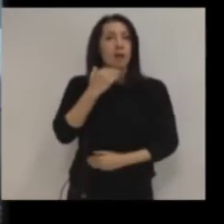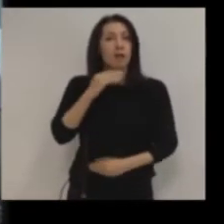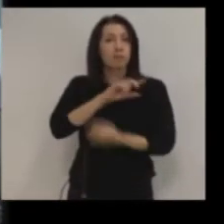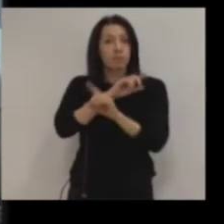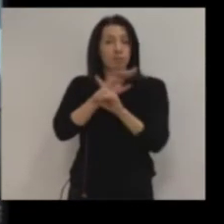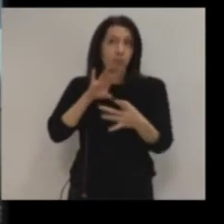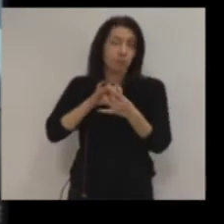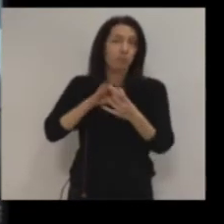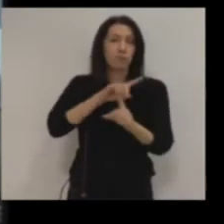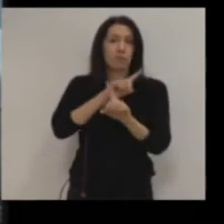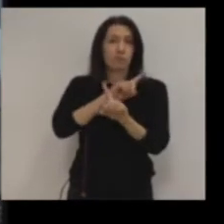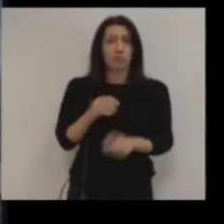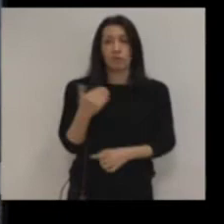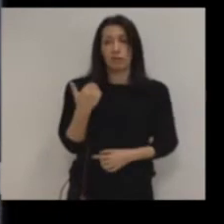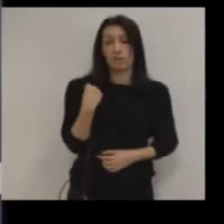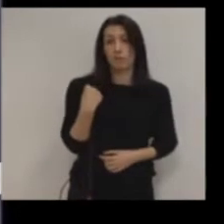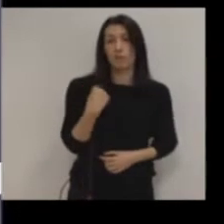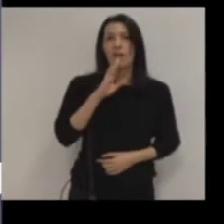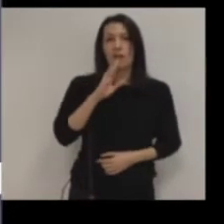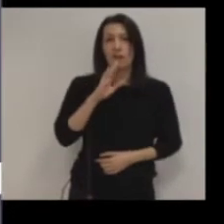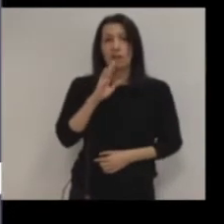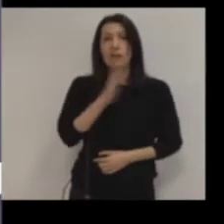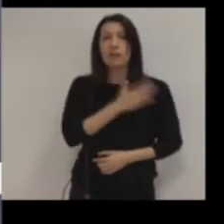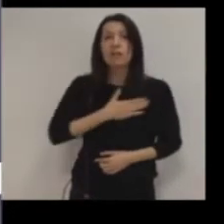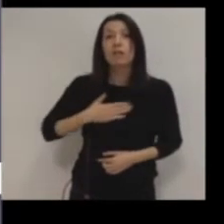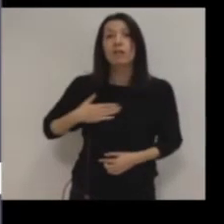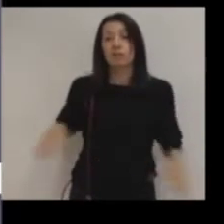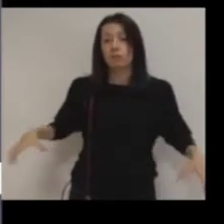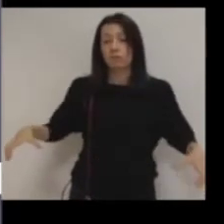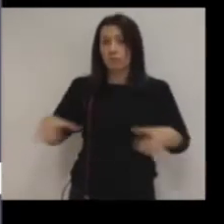que nos haces. Allí pretendíamos que el mundo del